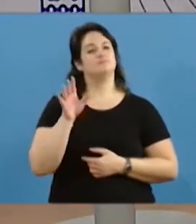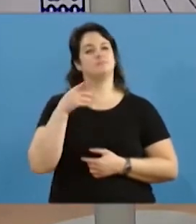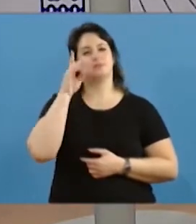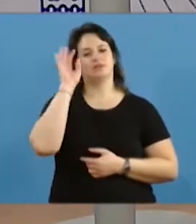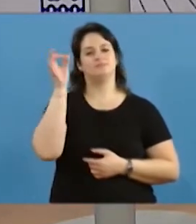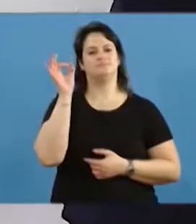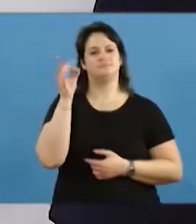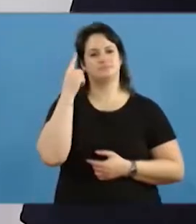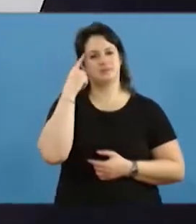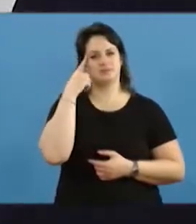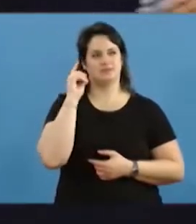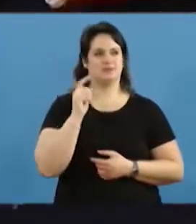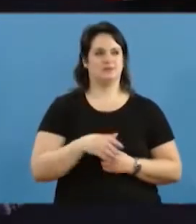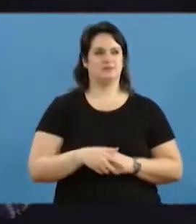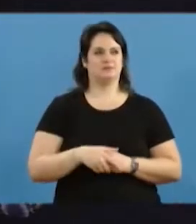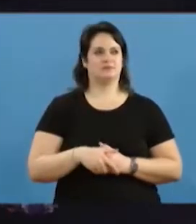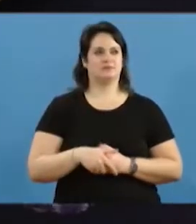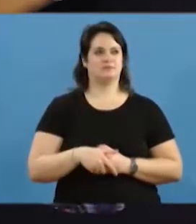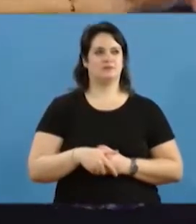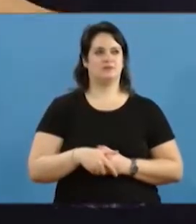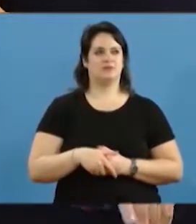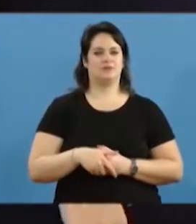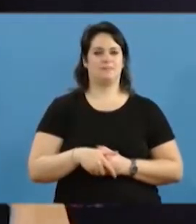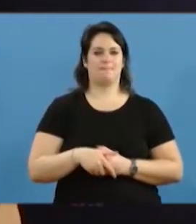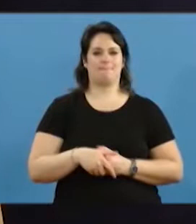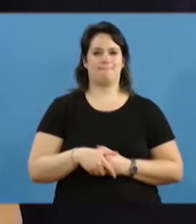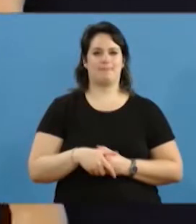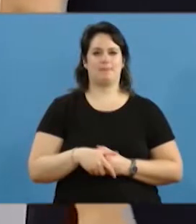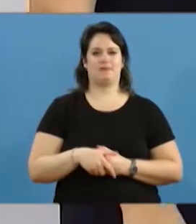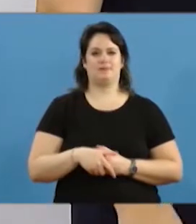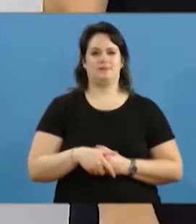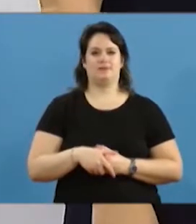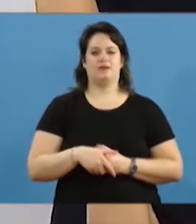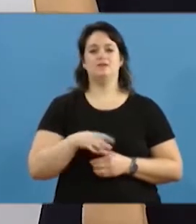qué pensaba? Yo pensaba, por ideas mías nada más, que la